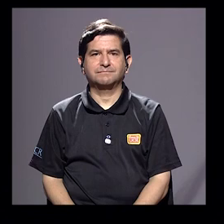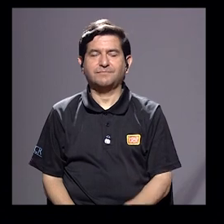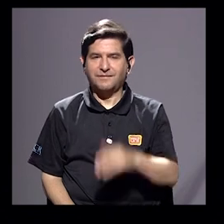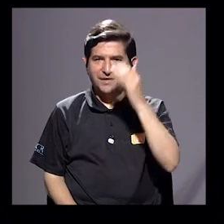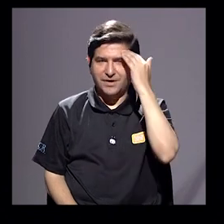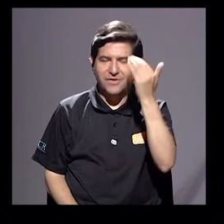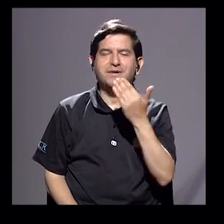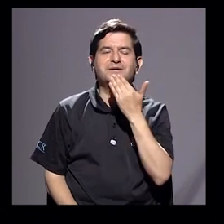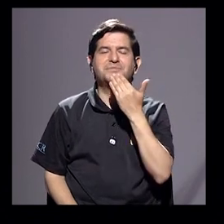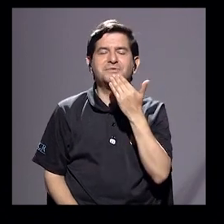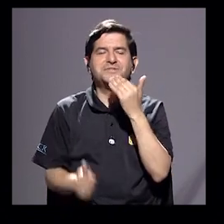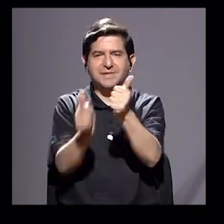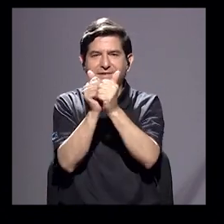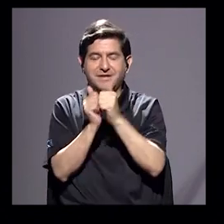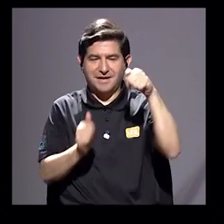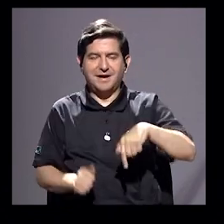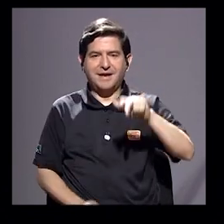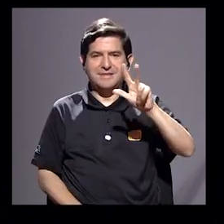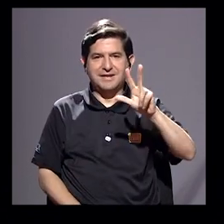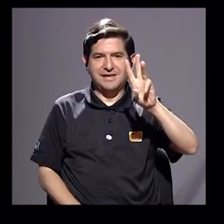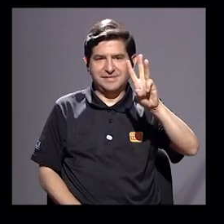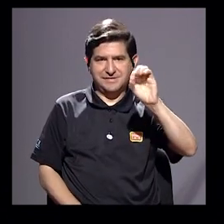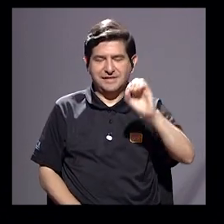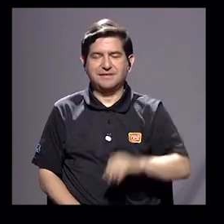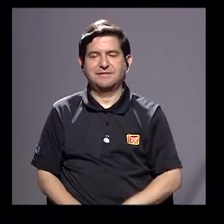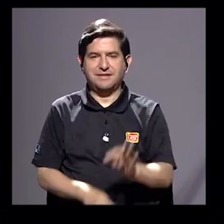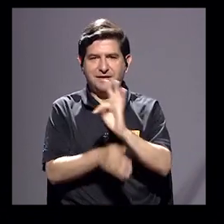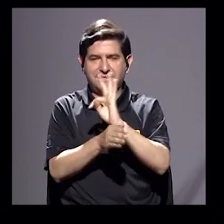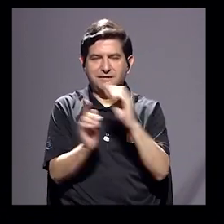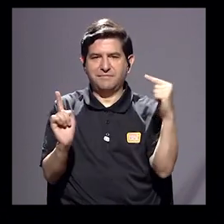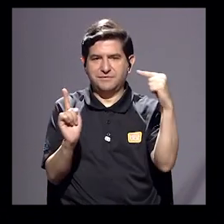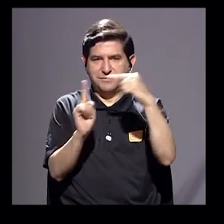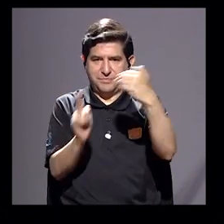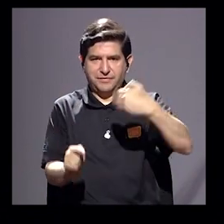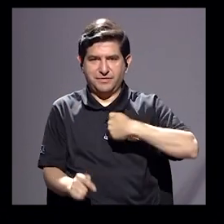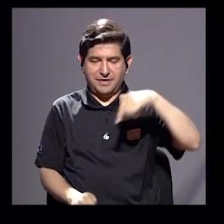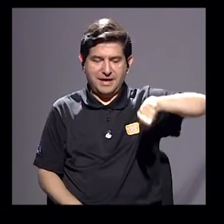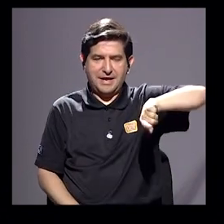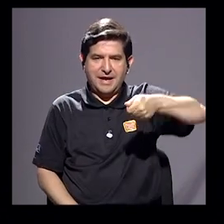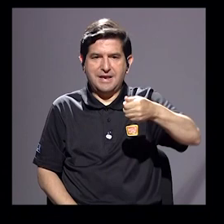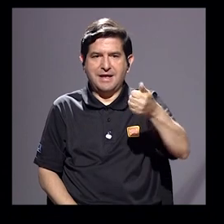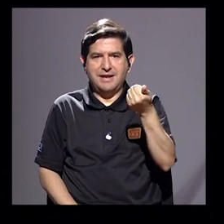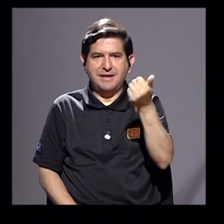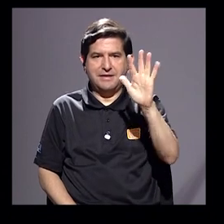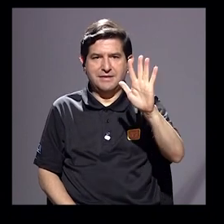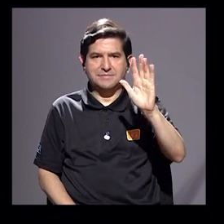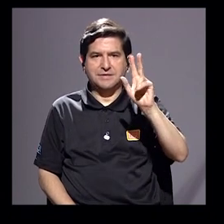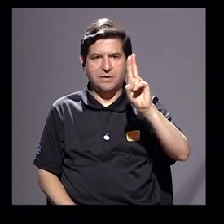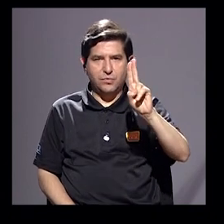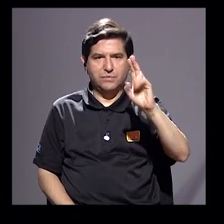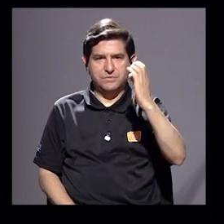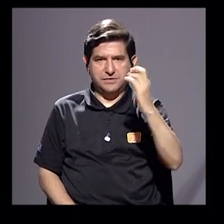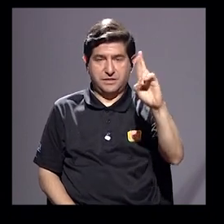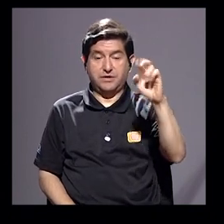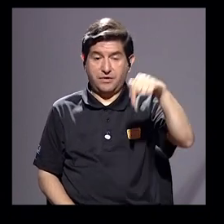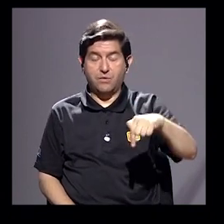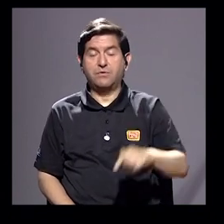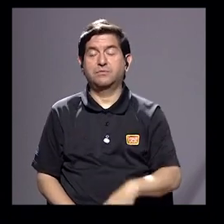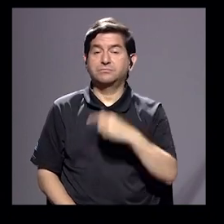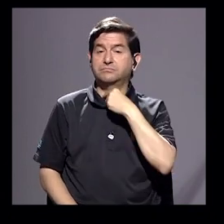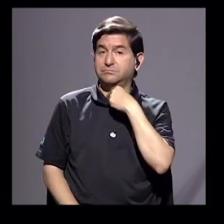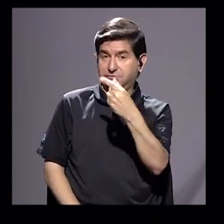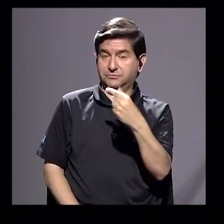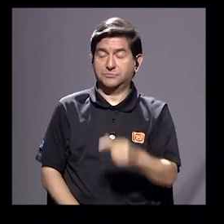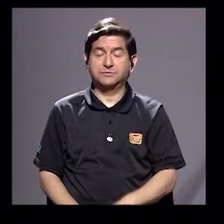hola gracias por acompañarnos acá en 360 donde hacemos televisión con sentido desde su canal 15 universidad de costa rica hoy tengo el gusto de